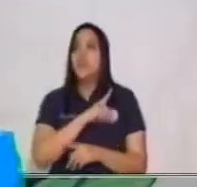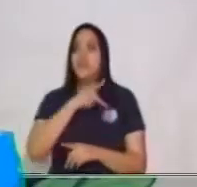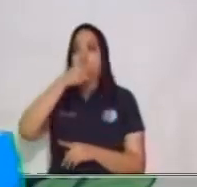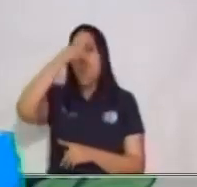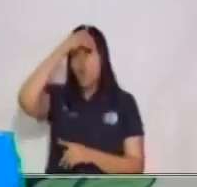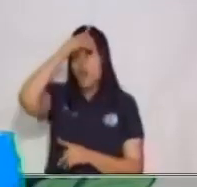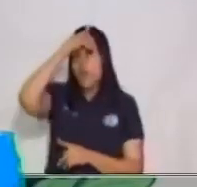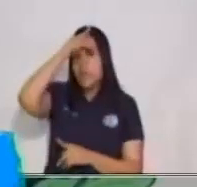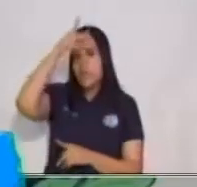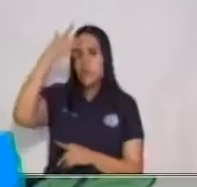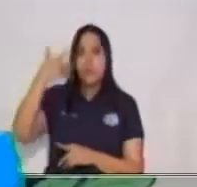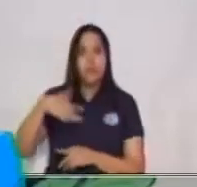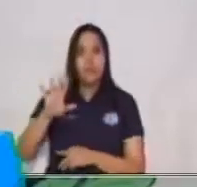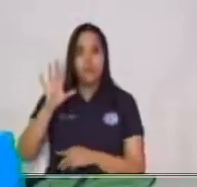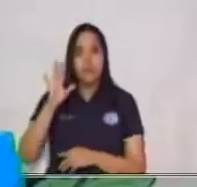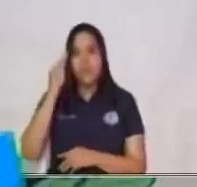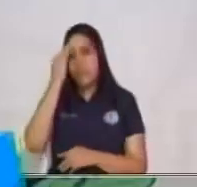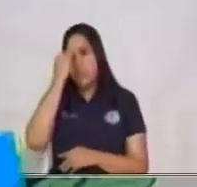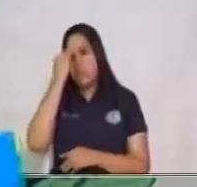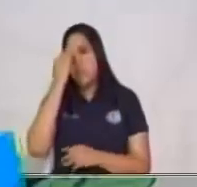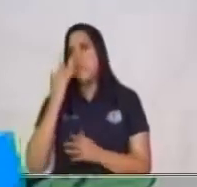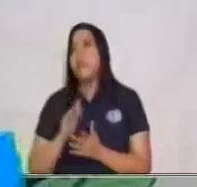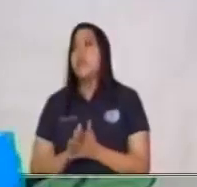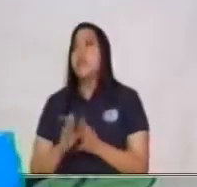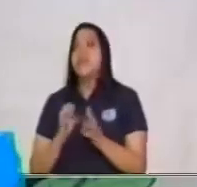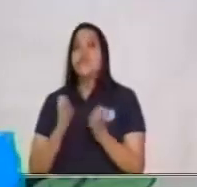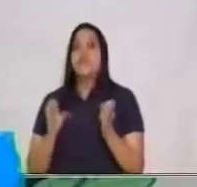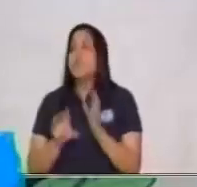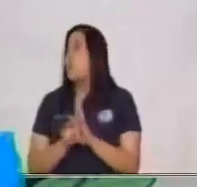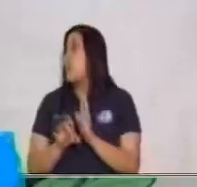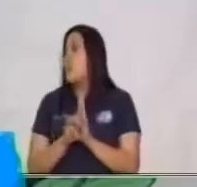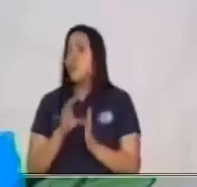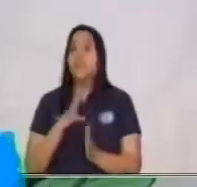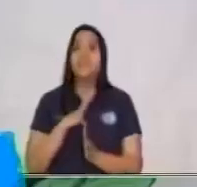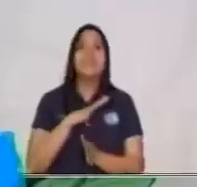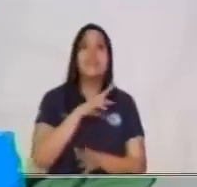kilómetros como única dimensional. Y vamos a tener 20 por